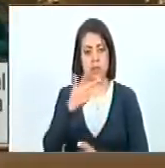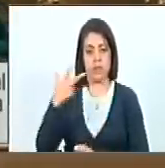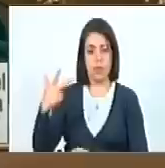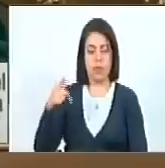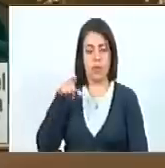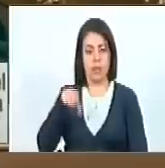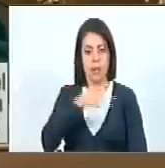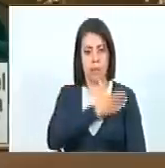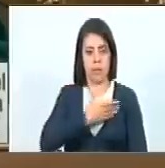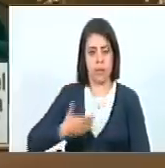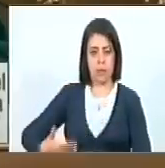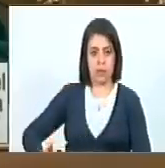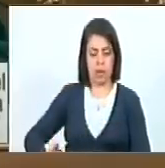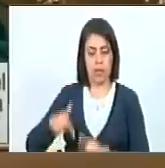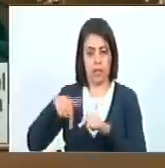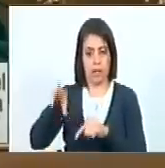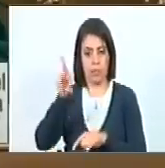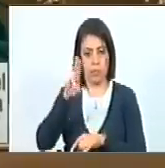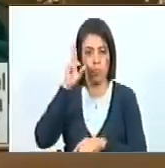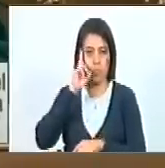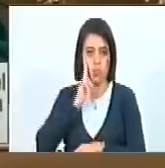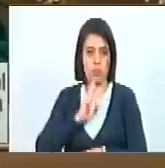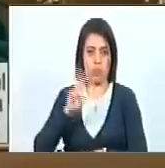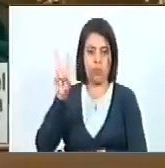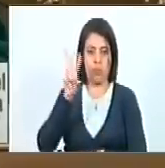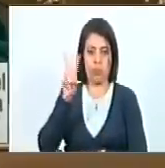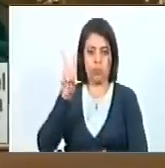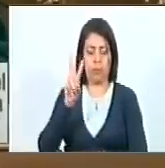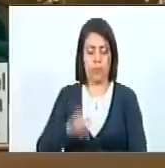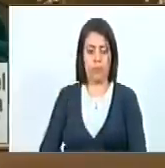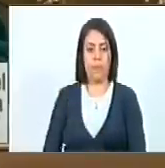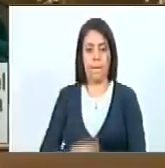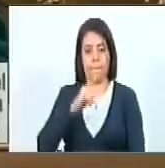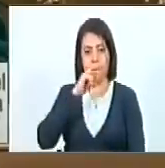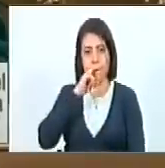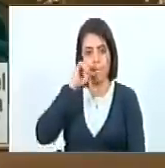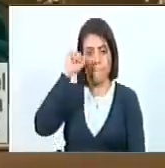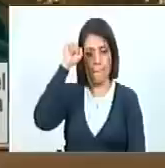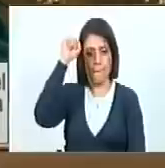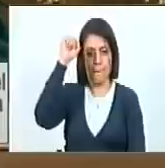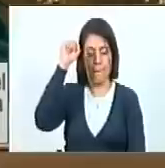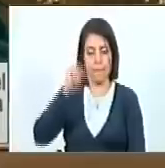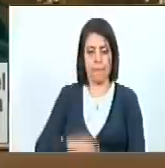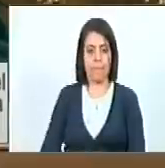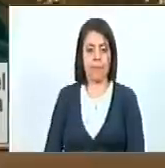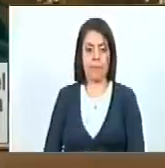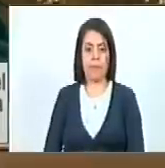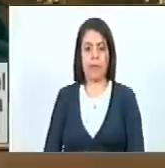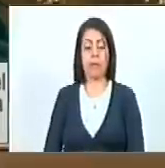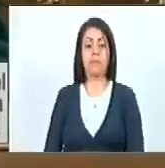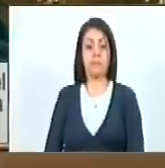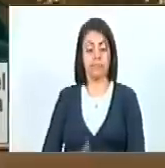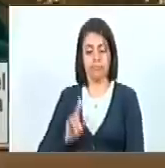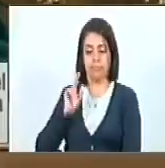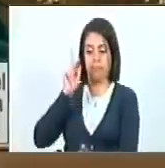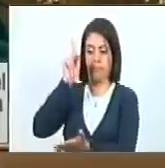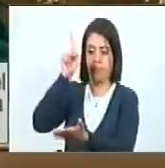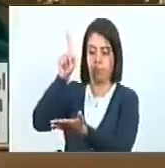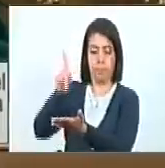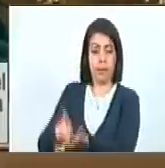2023, el presidente constitucional de la República Bolivariana de Venezuela, Nicolás Maduro Moros, arribó a